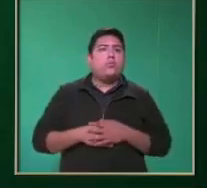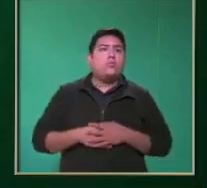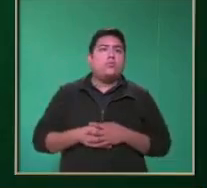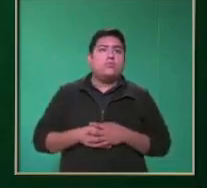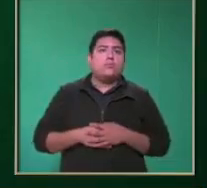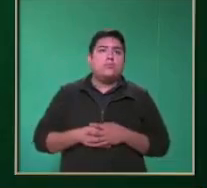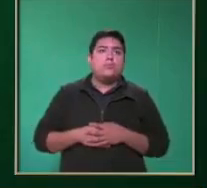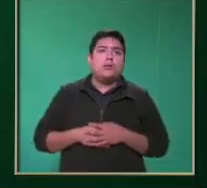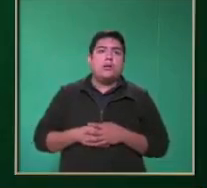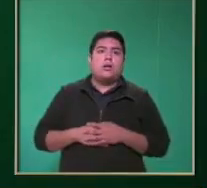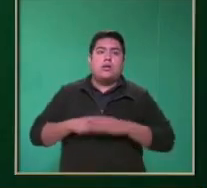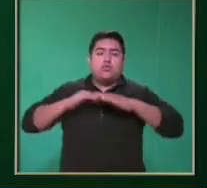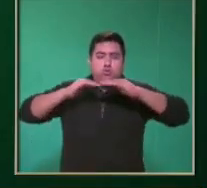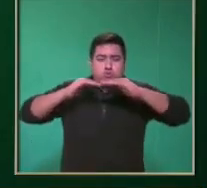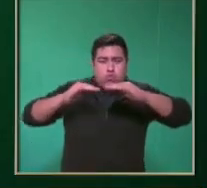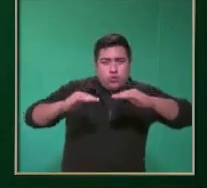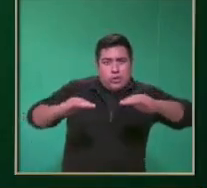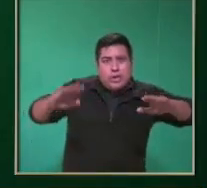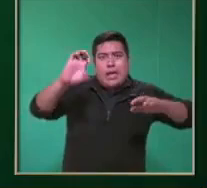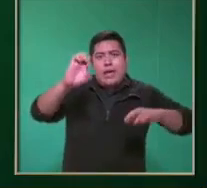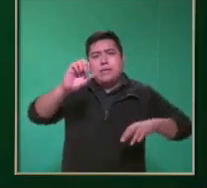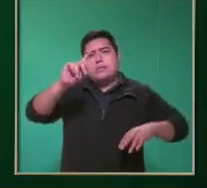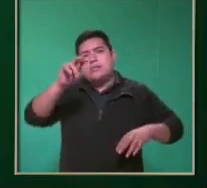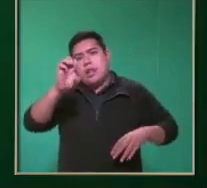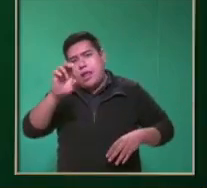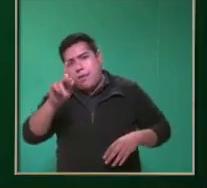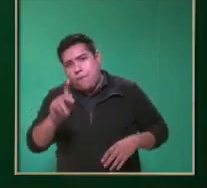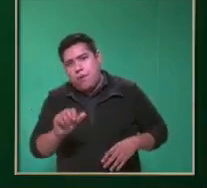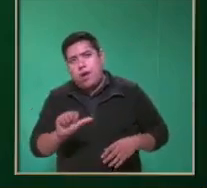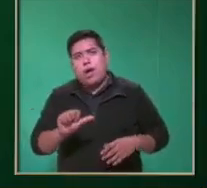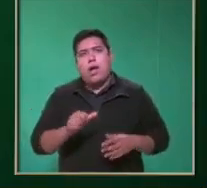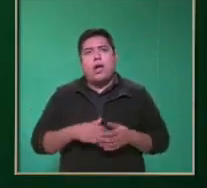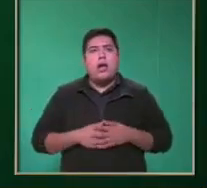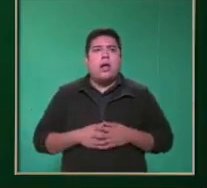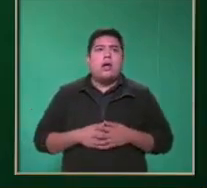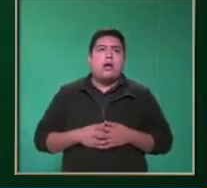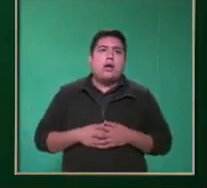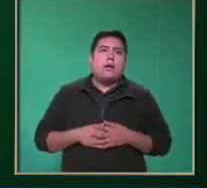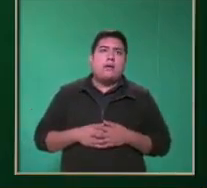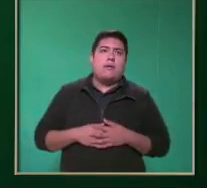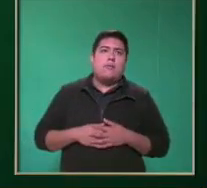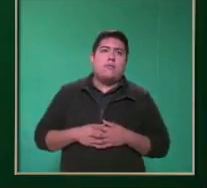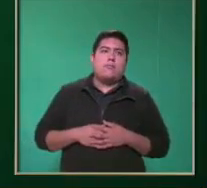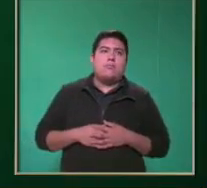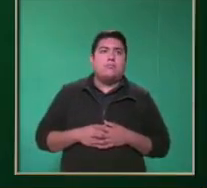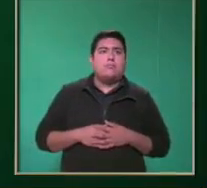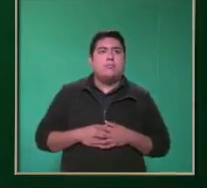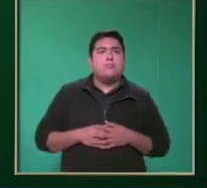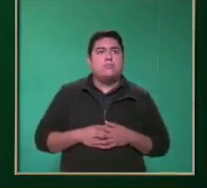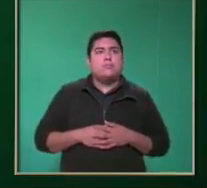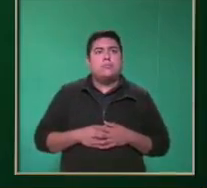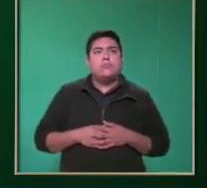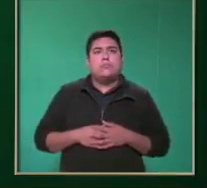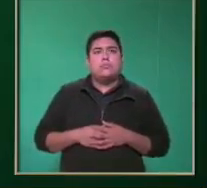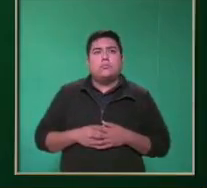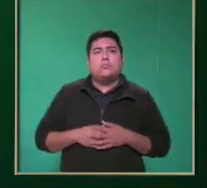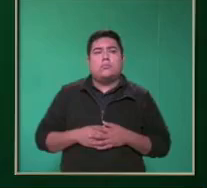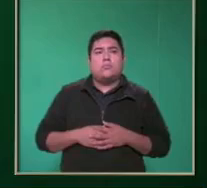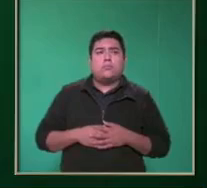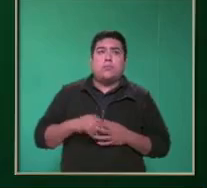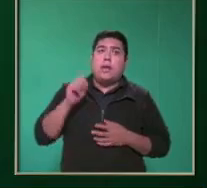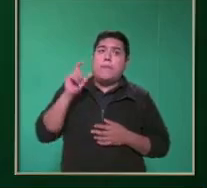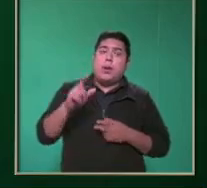de estepa o de pastizal. La palabra estepa de ahí viene, de pastizal. Semidesértico, con